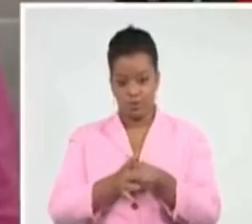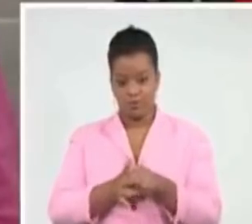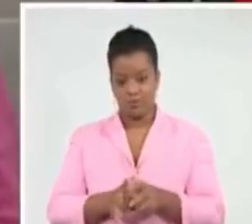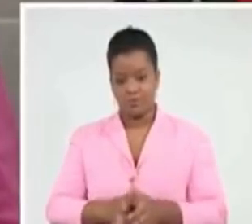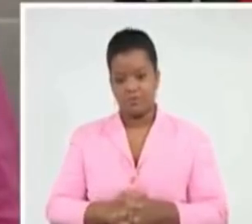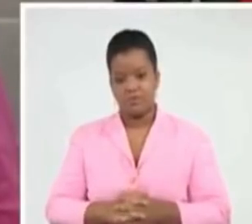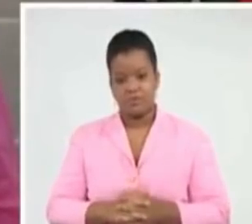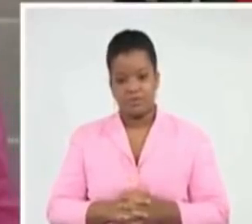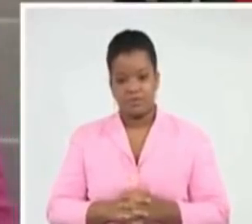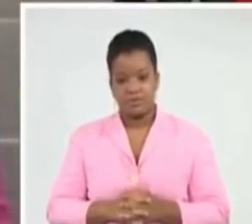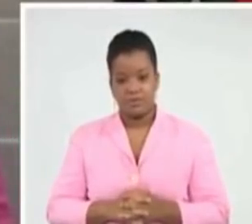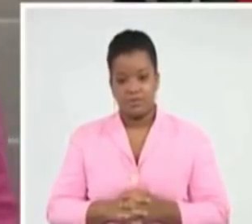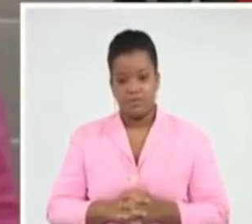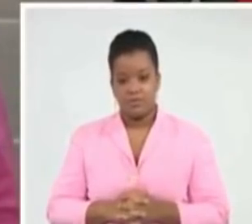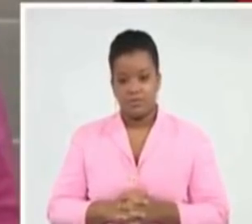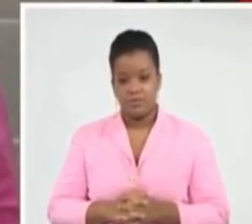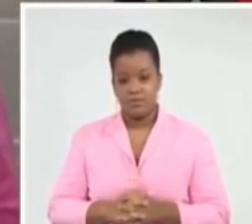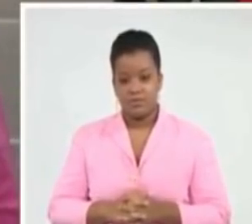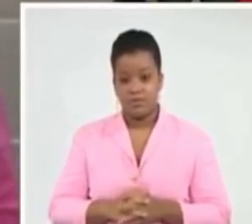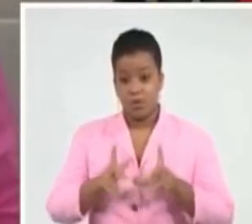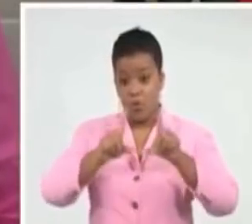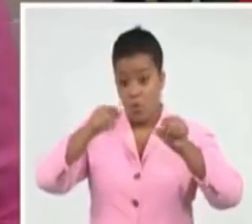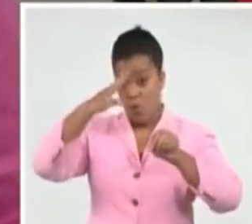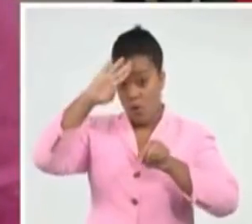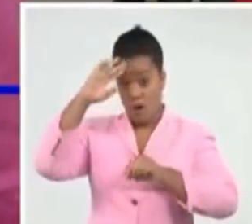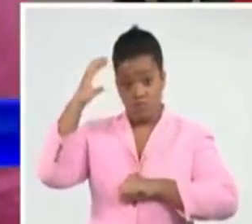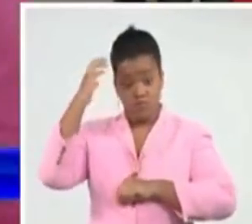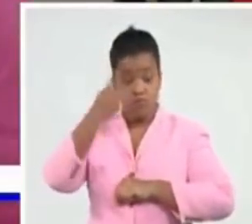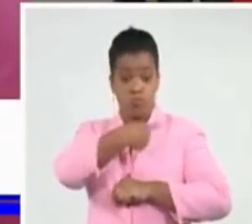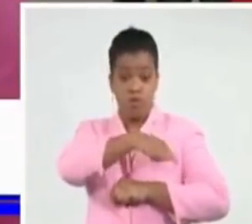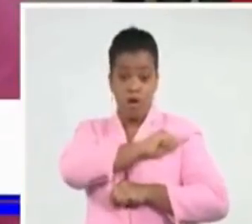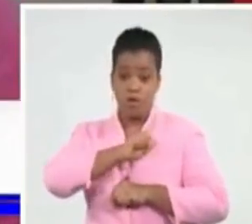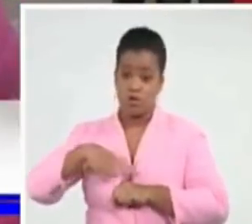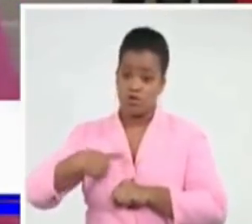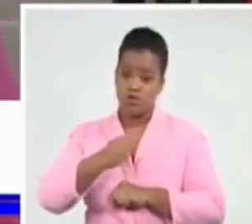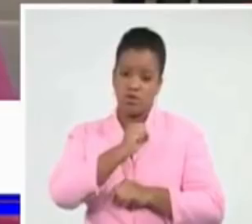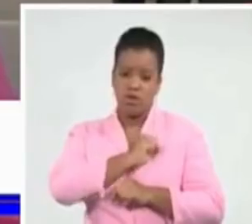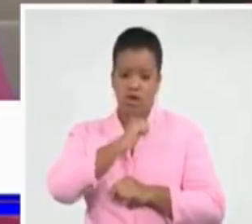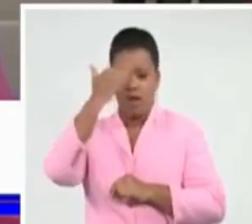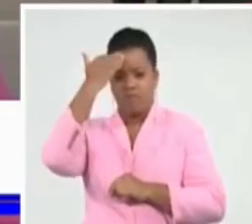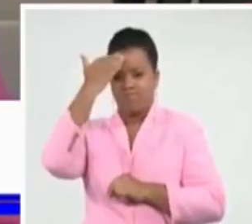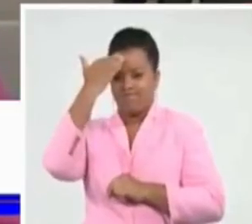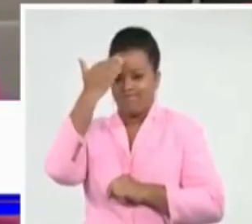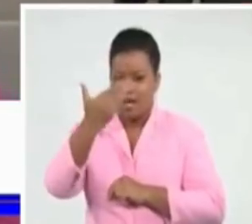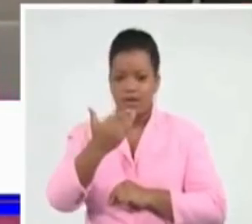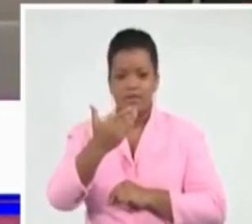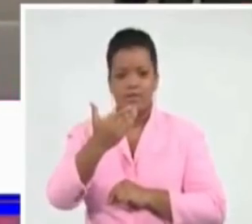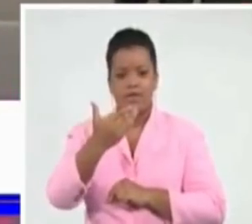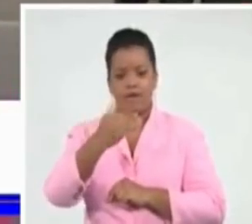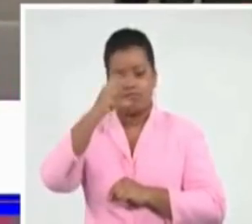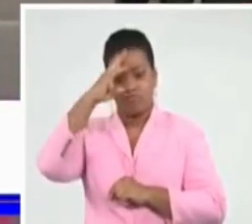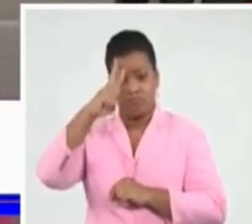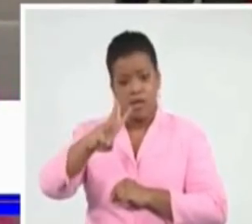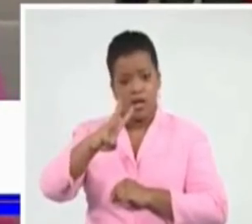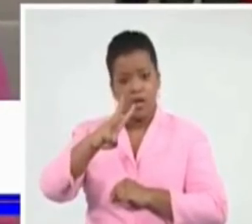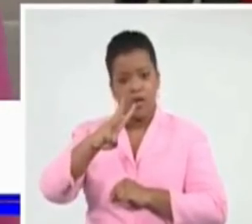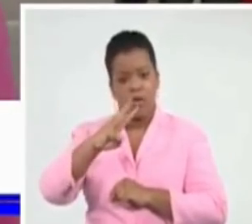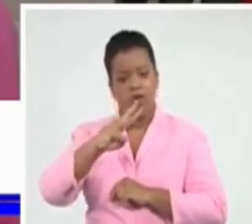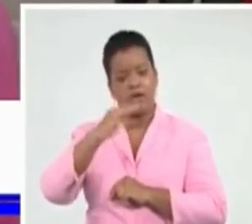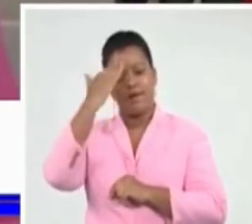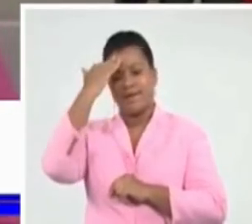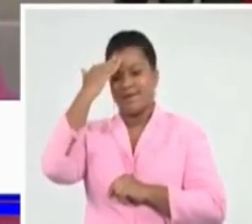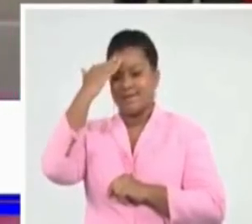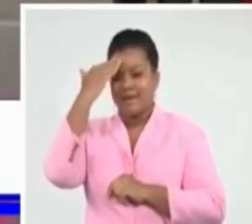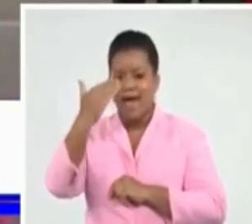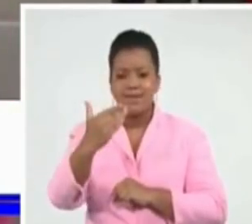A nombre de nuestro gobierno, de nuestro pueblo, agradecer al querido México, a la tierra de